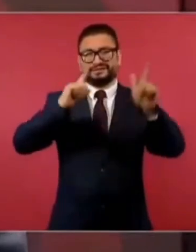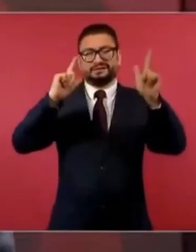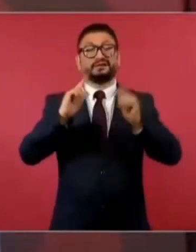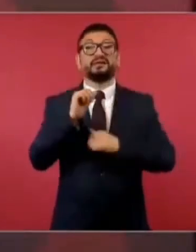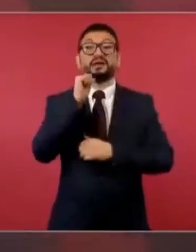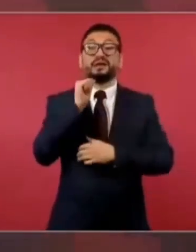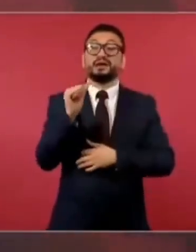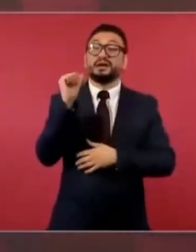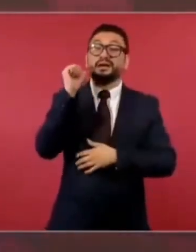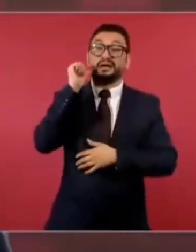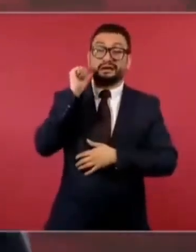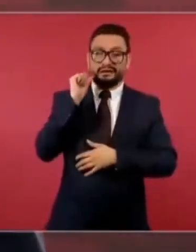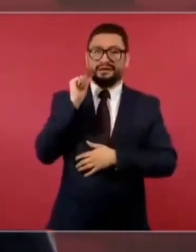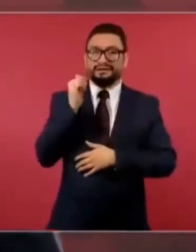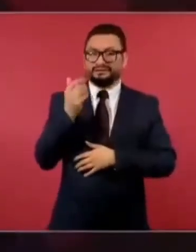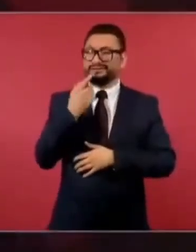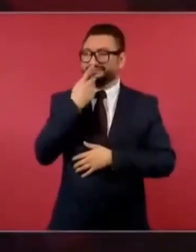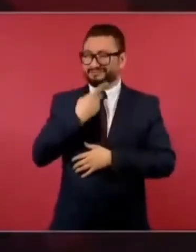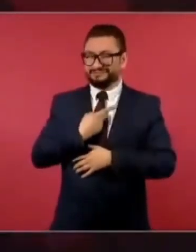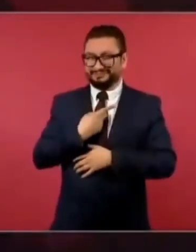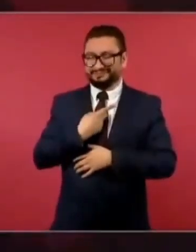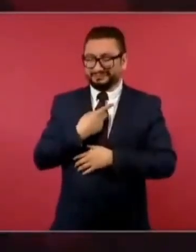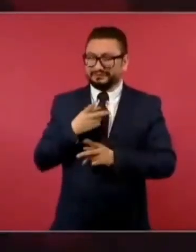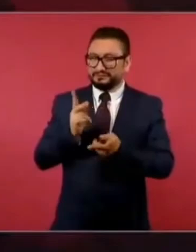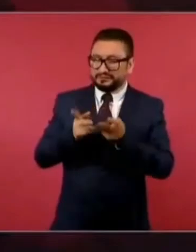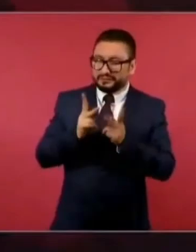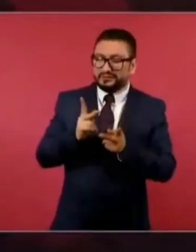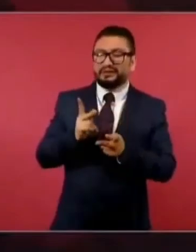Ayer me contaban